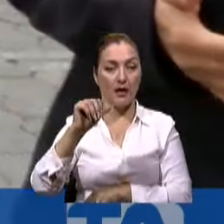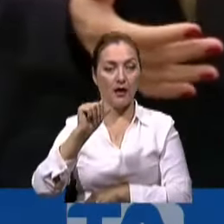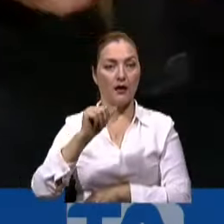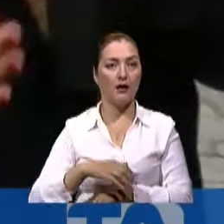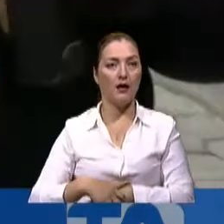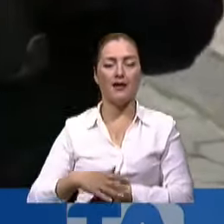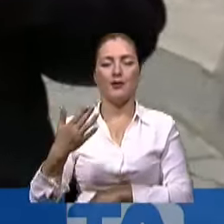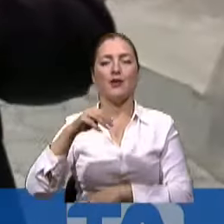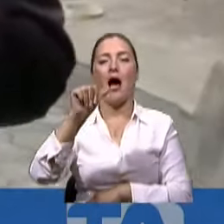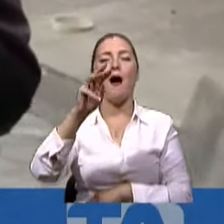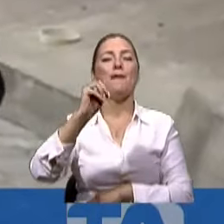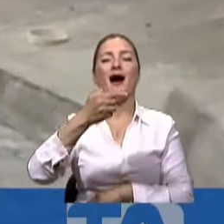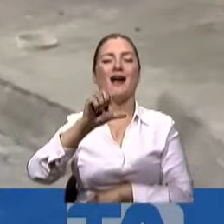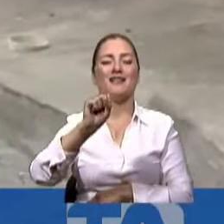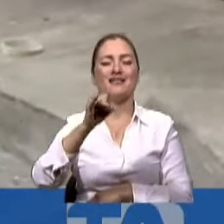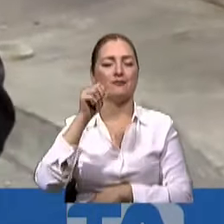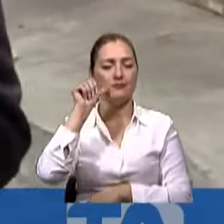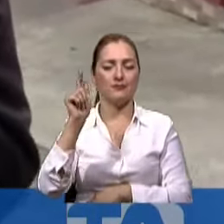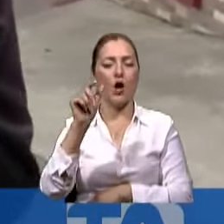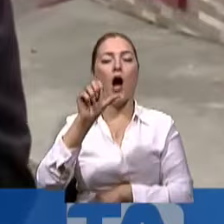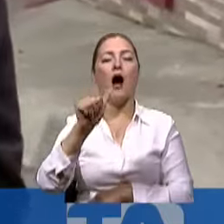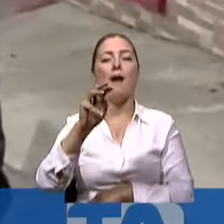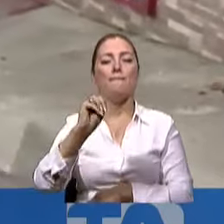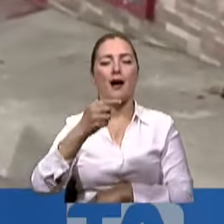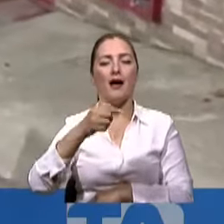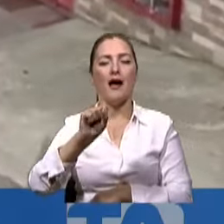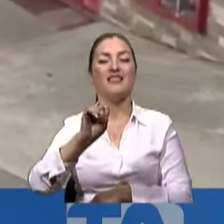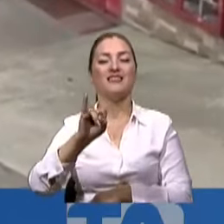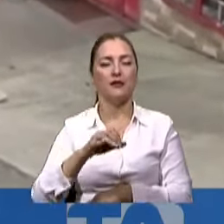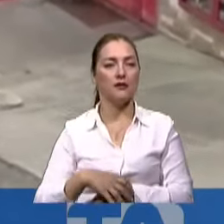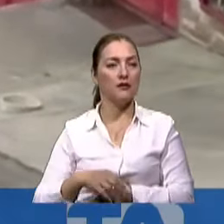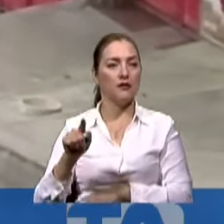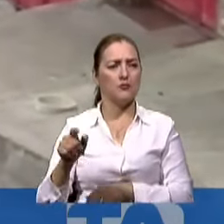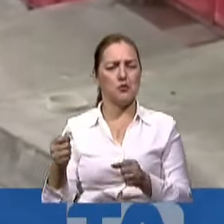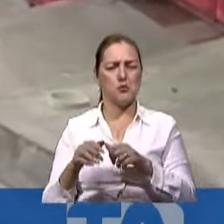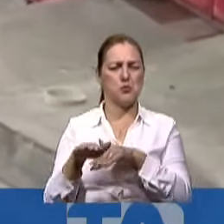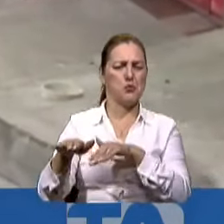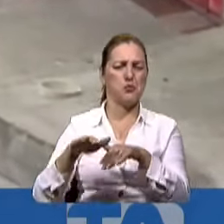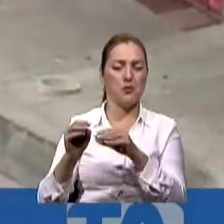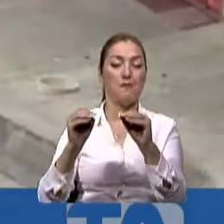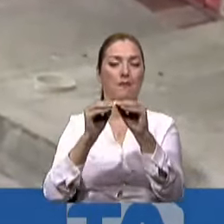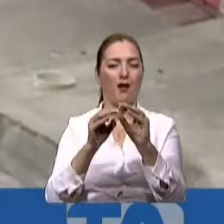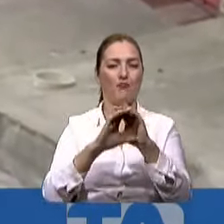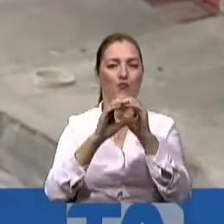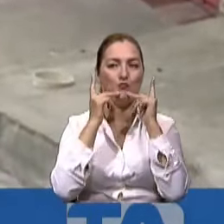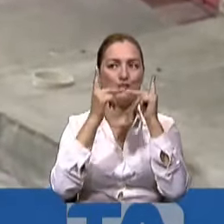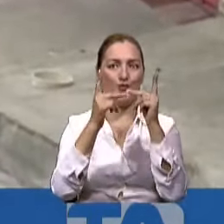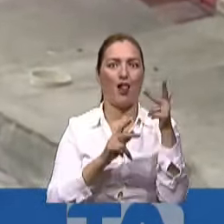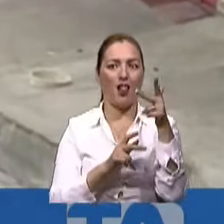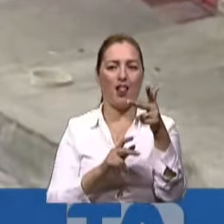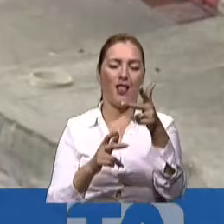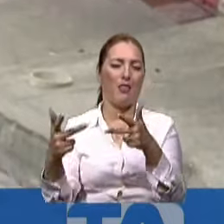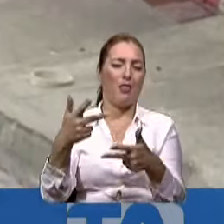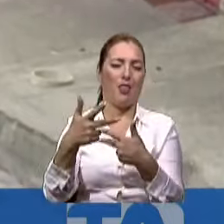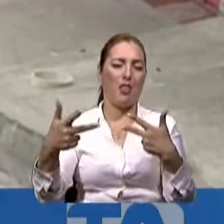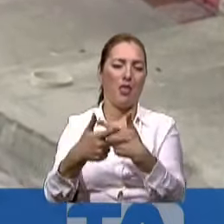las autoridades atiendan este pedido de forma inmediata. Es gran cantidad de vehículos los que circulan por esta vía, adicionalmente al transporte